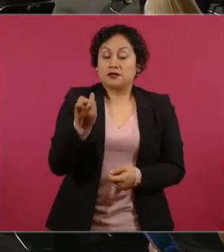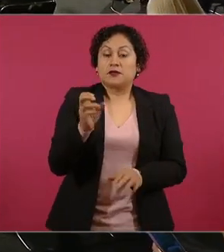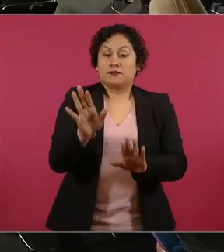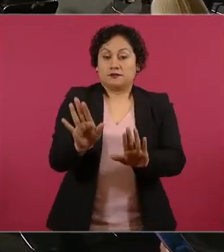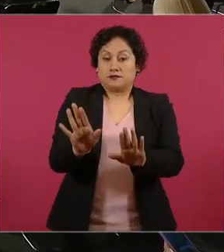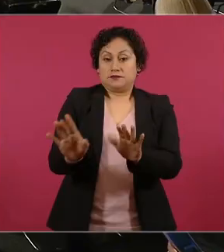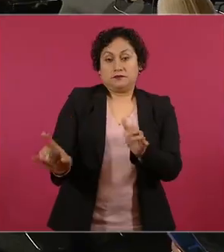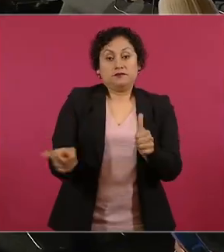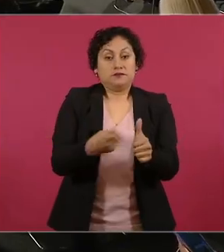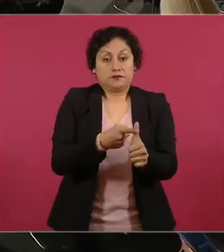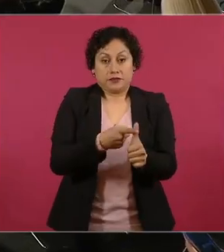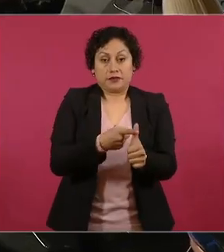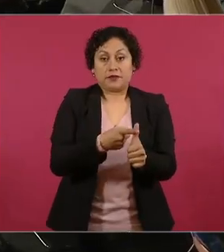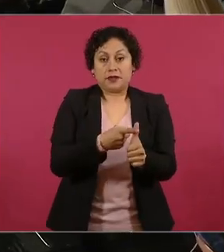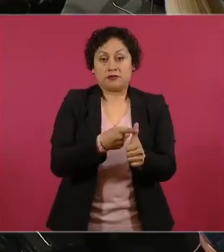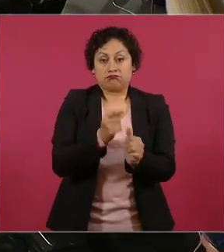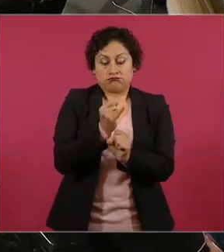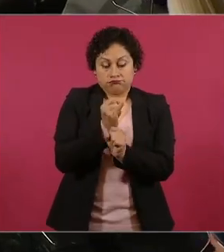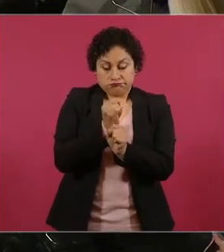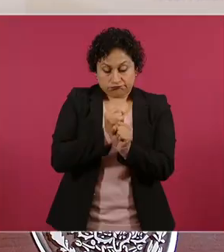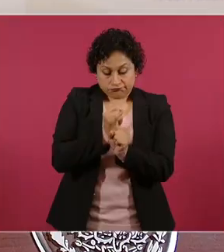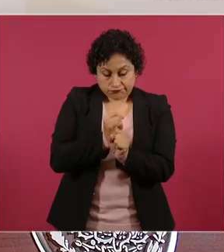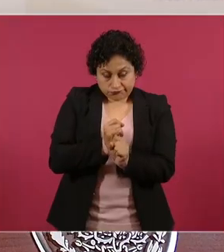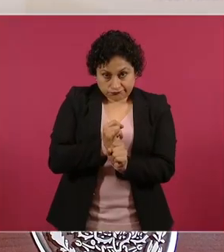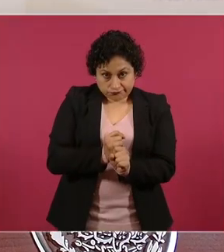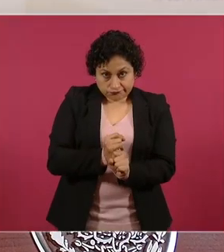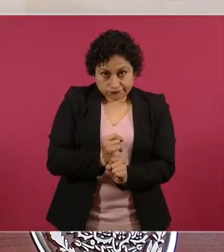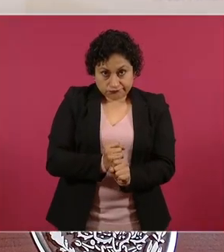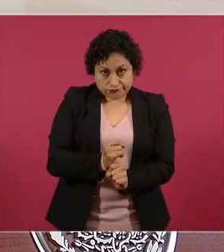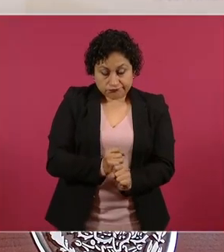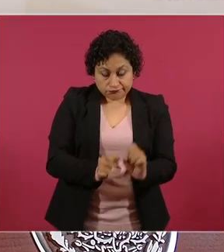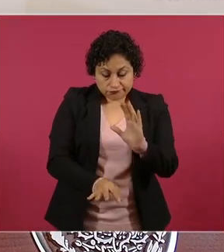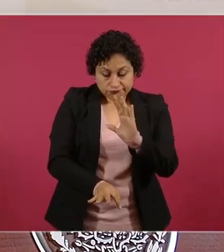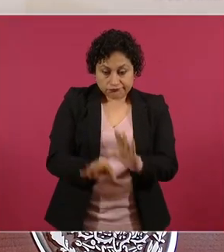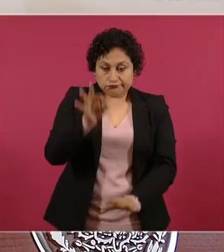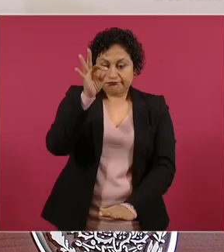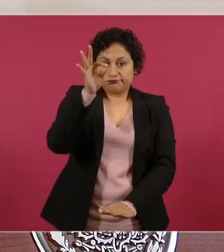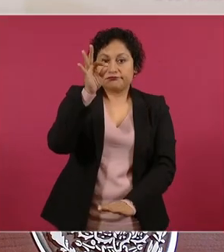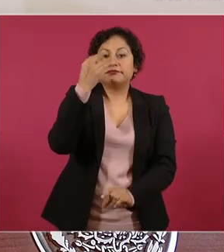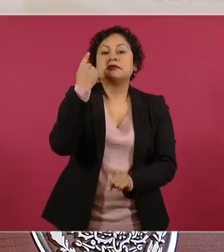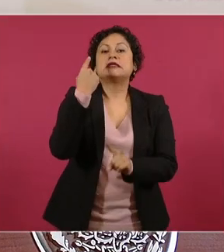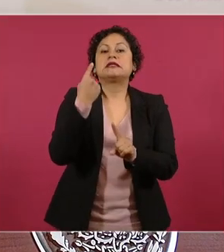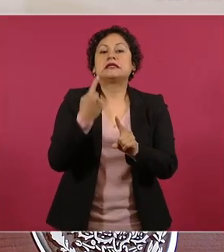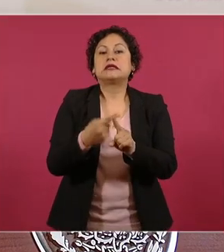saber qué fue lo que sucedió, quién hackeó.